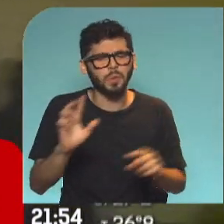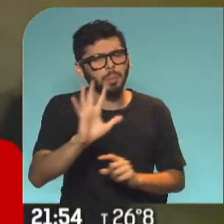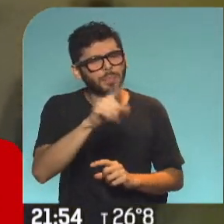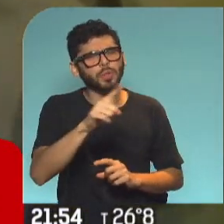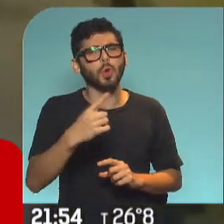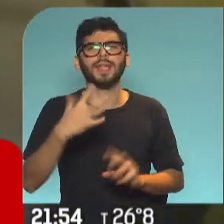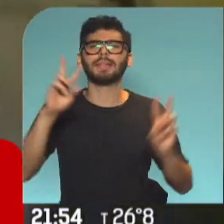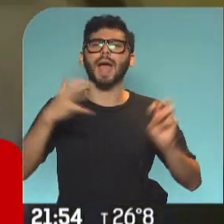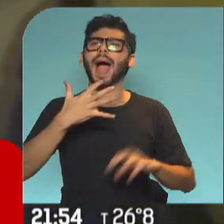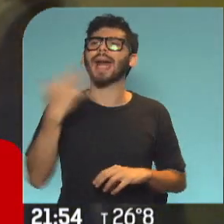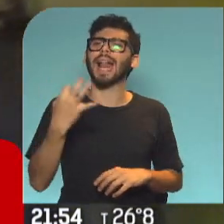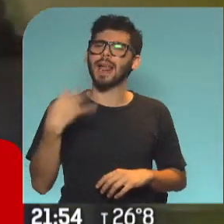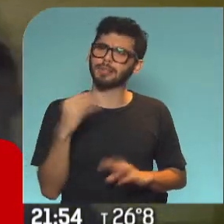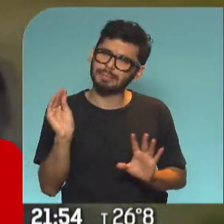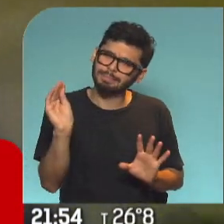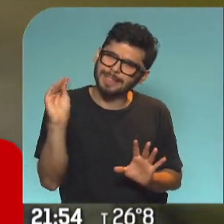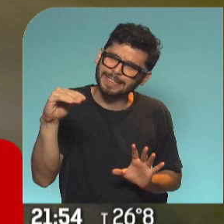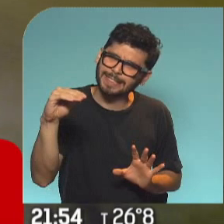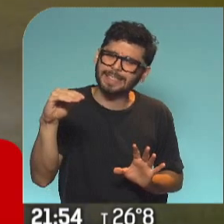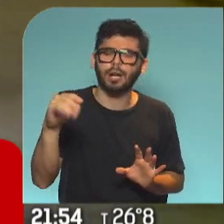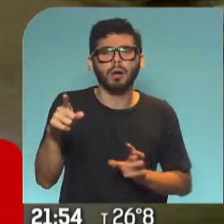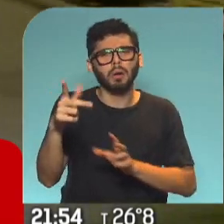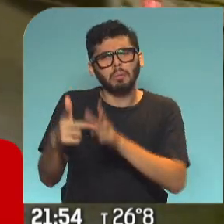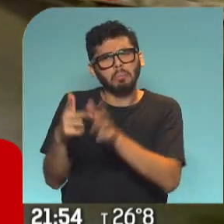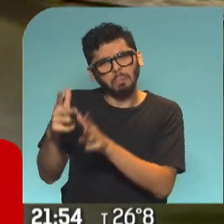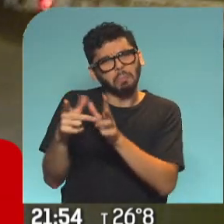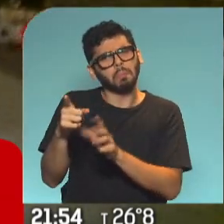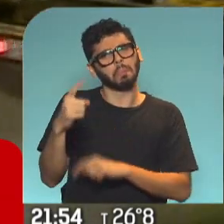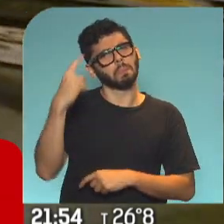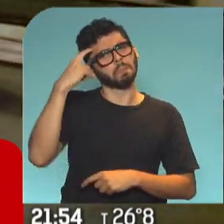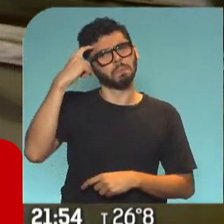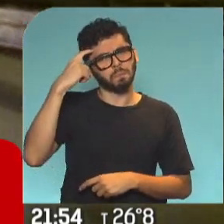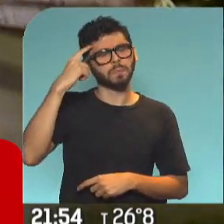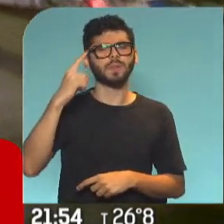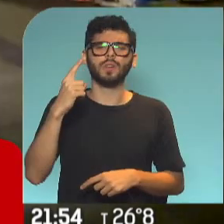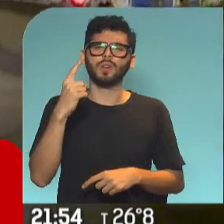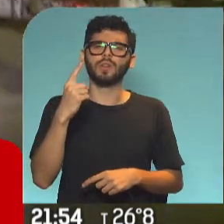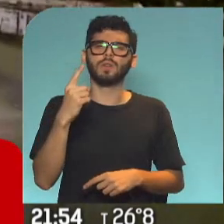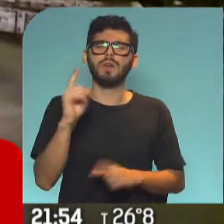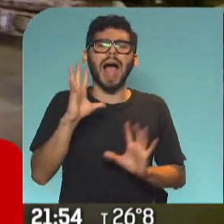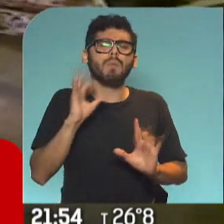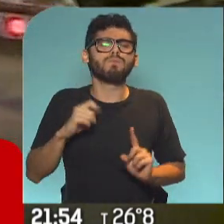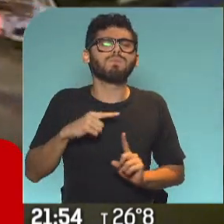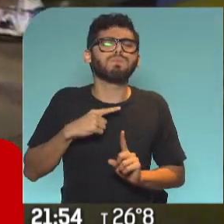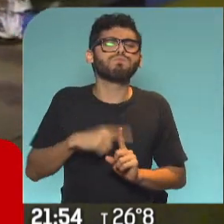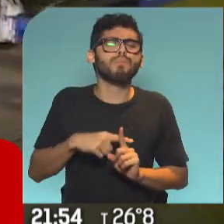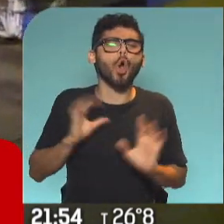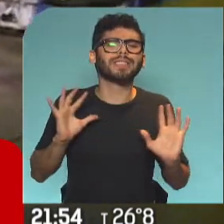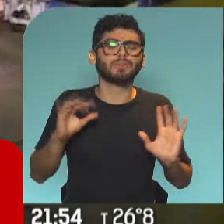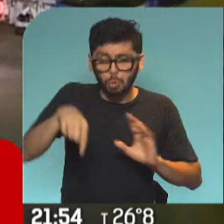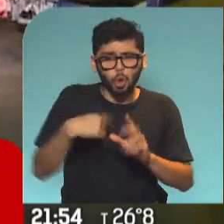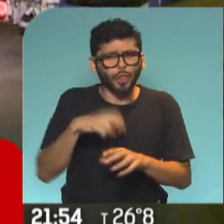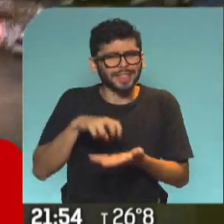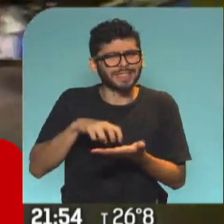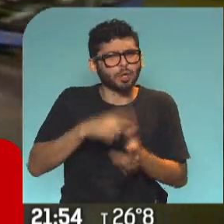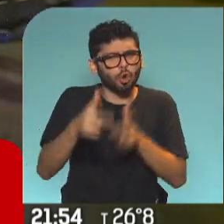decís, Ari, permítanme agregar algo, lo que vienen comentando, ¿no? En línea con lo que vienen diciendo, una parte positiva, ¿no? Hoy lo remarcábamos en el noticiero,